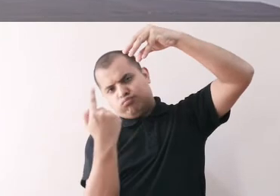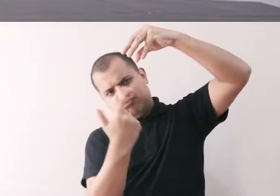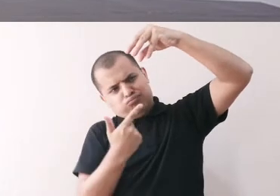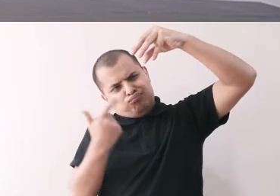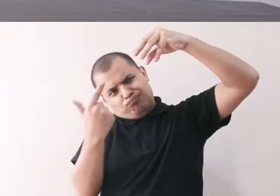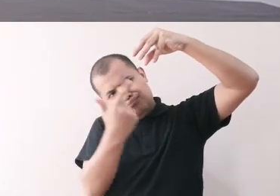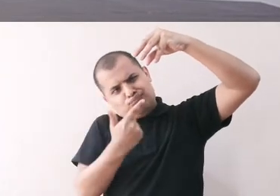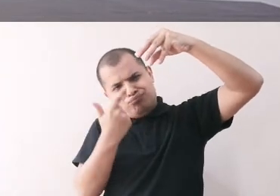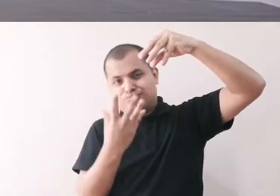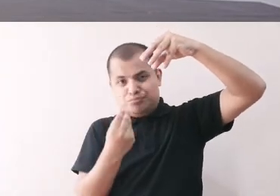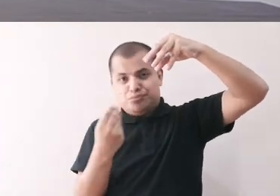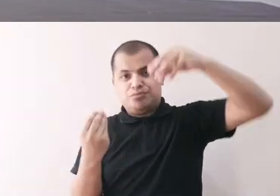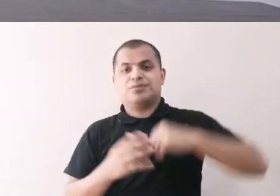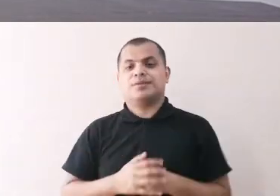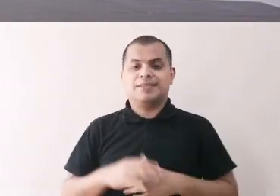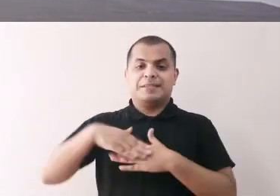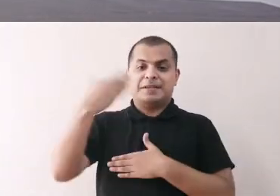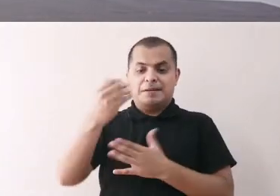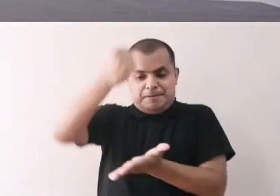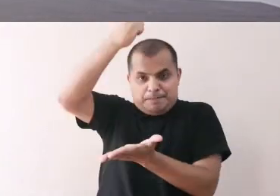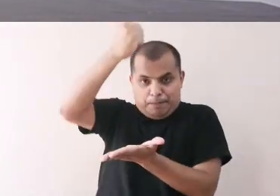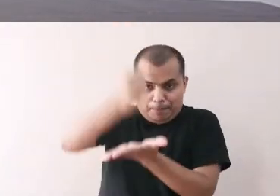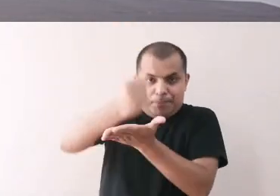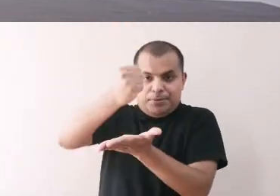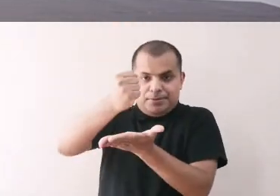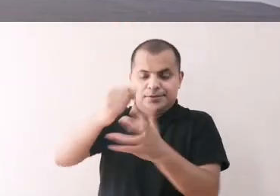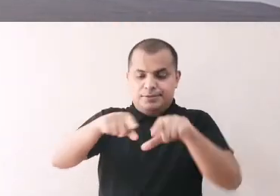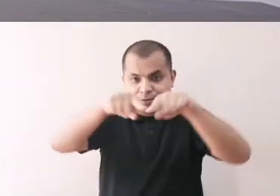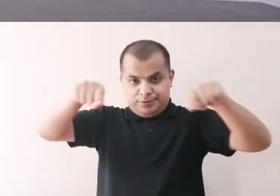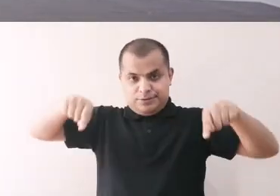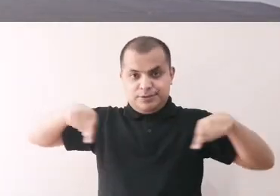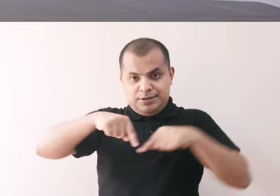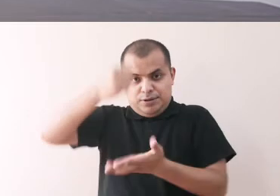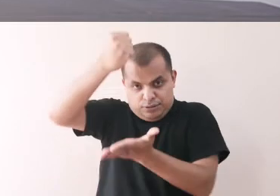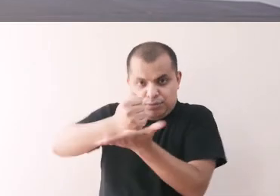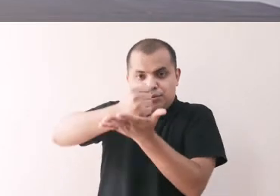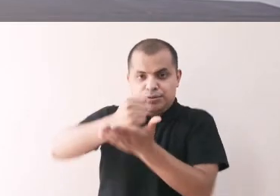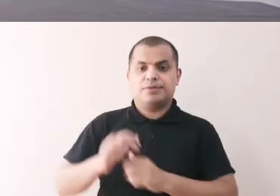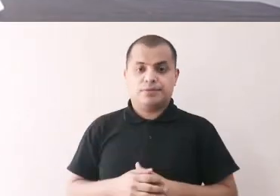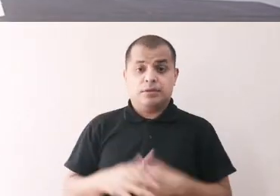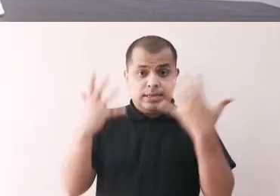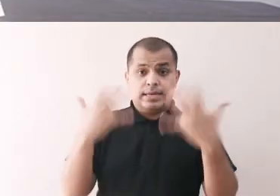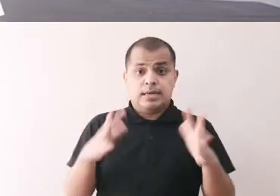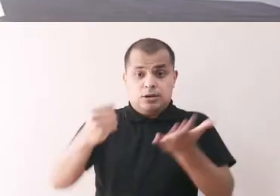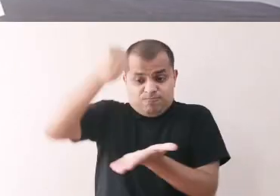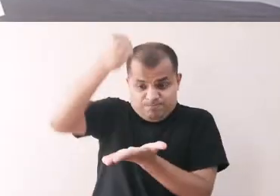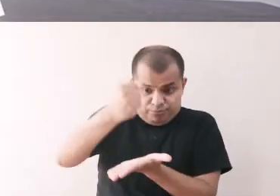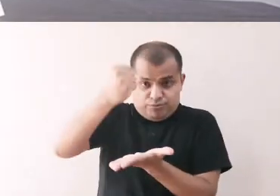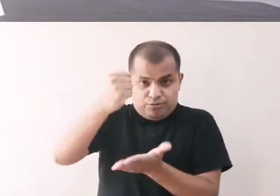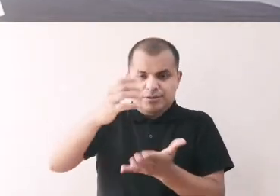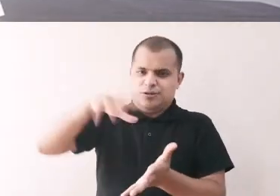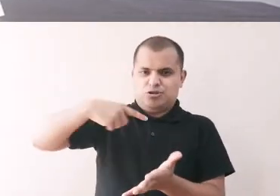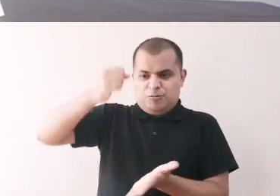conito. Bastante, bastante. Y automáticamente lo pego en mi cartulina, como está aquí. Y una vez que ya la he